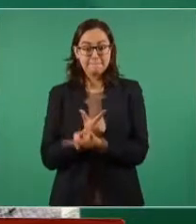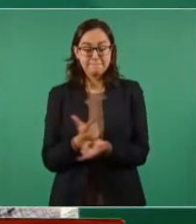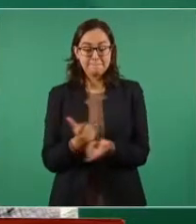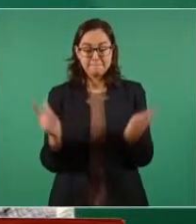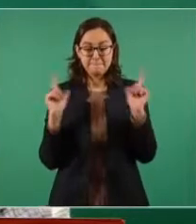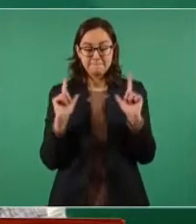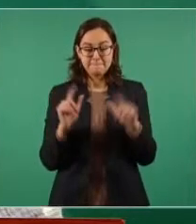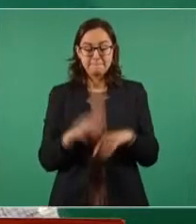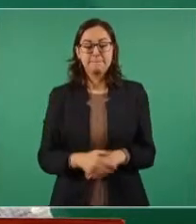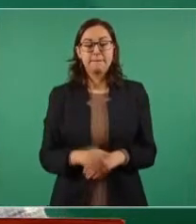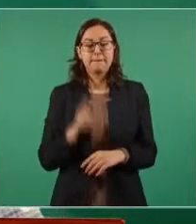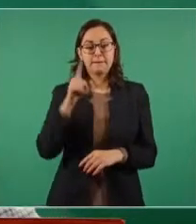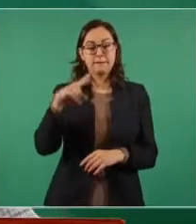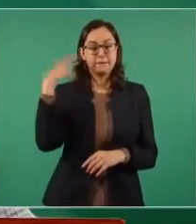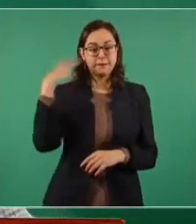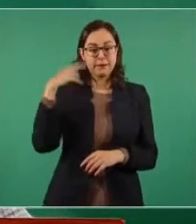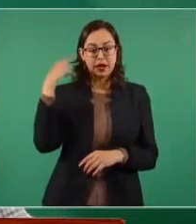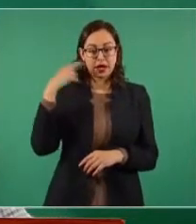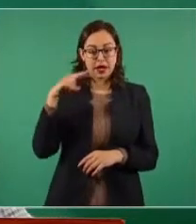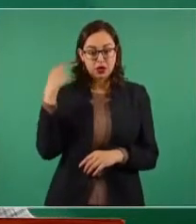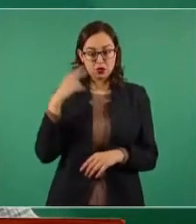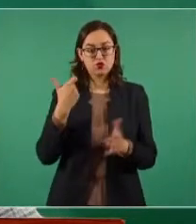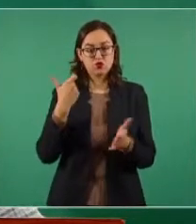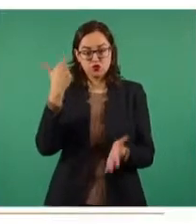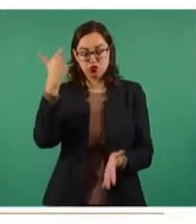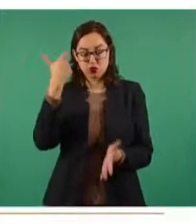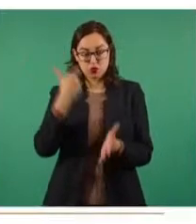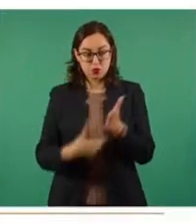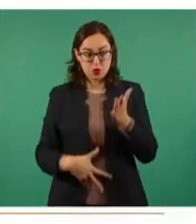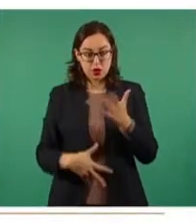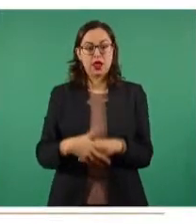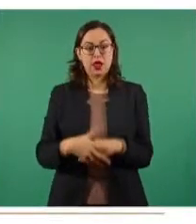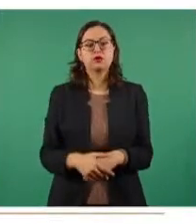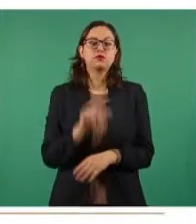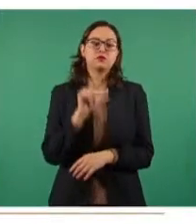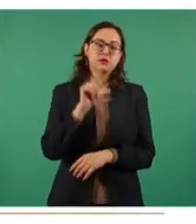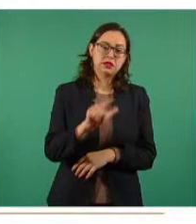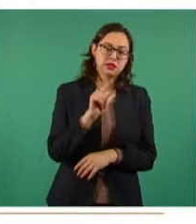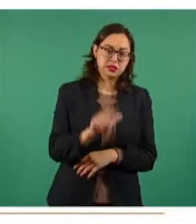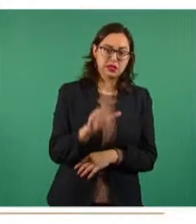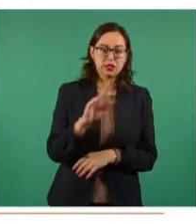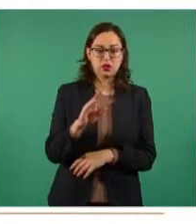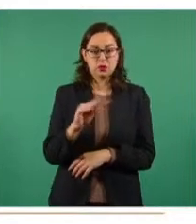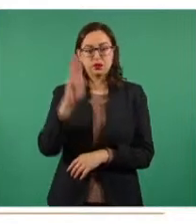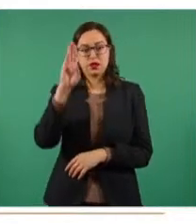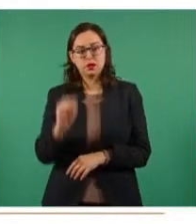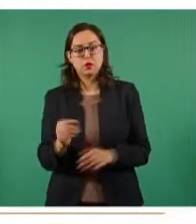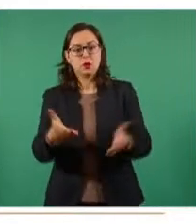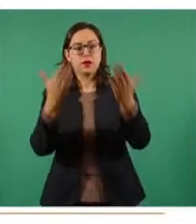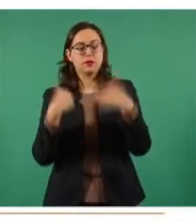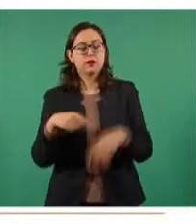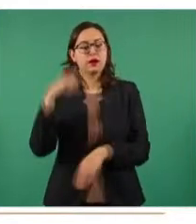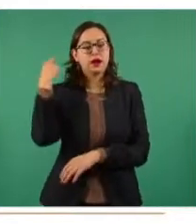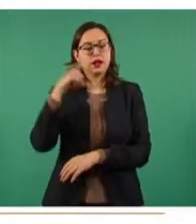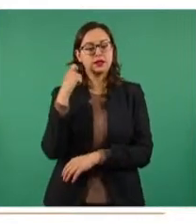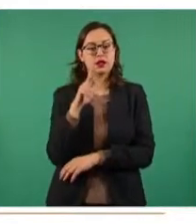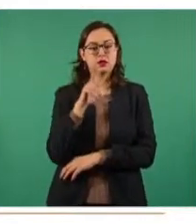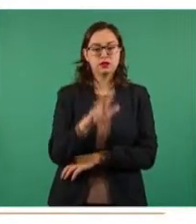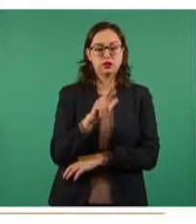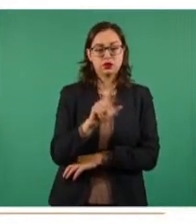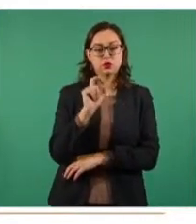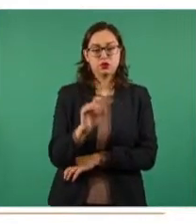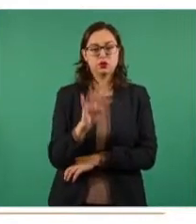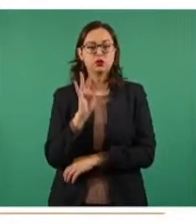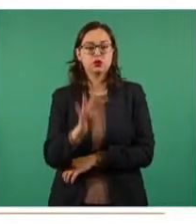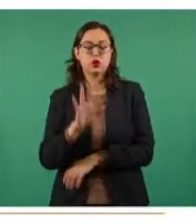500 en medellín de bravo veracruz la más económica junto con 1819 de que 500 en querétaro querétaro las más